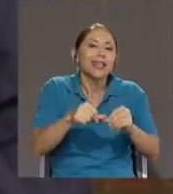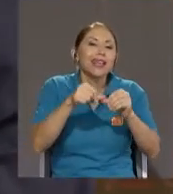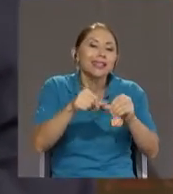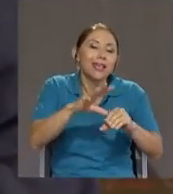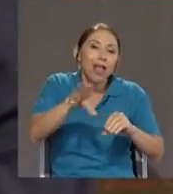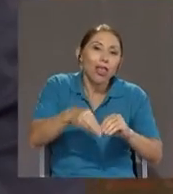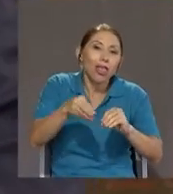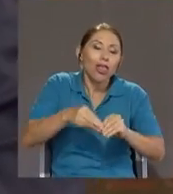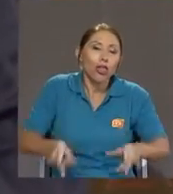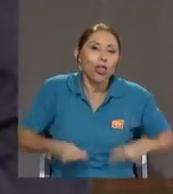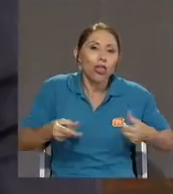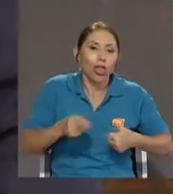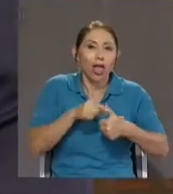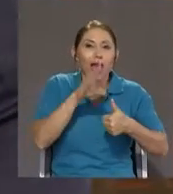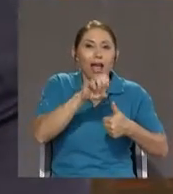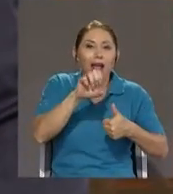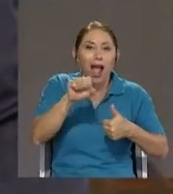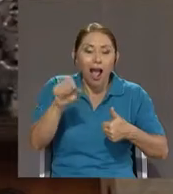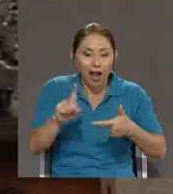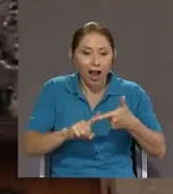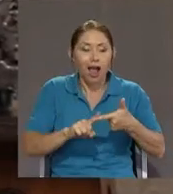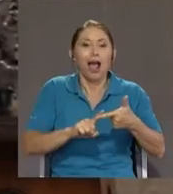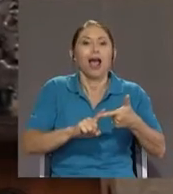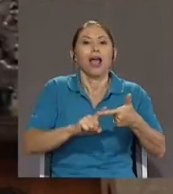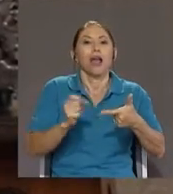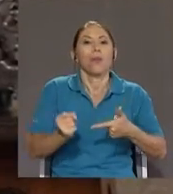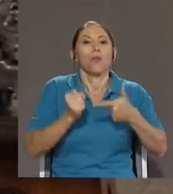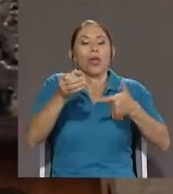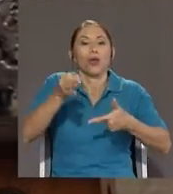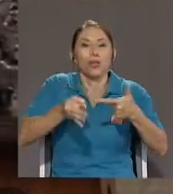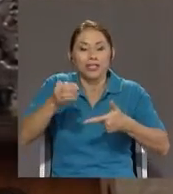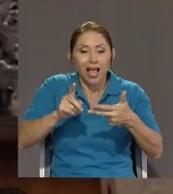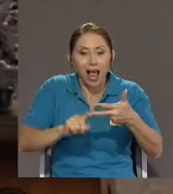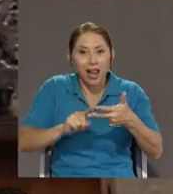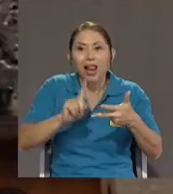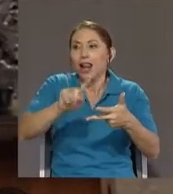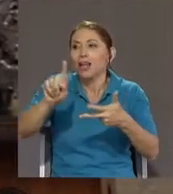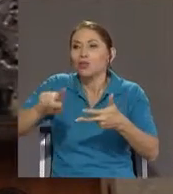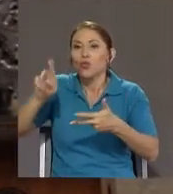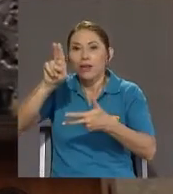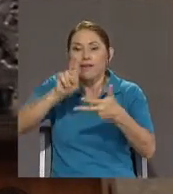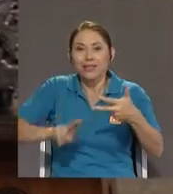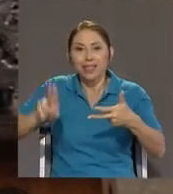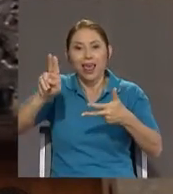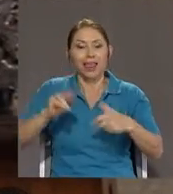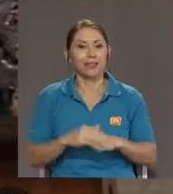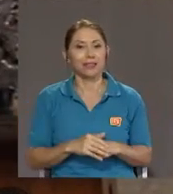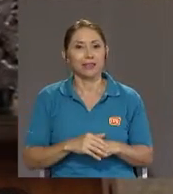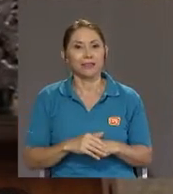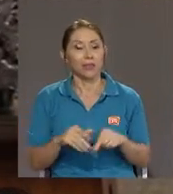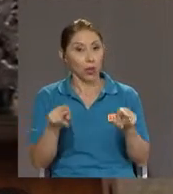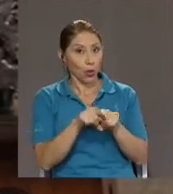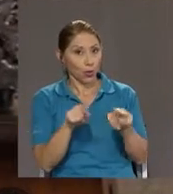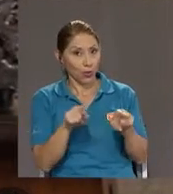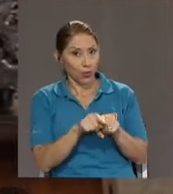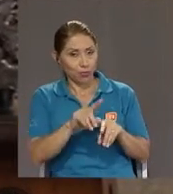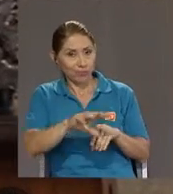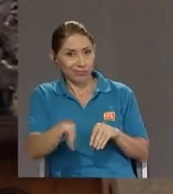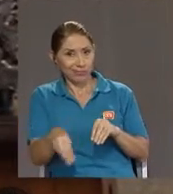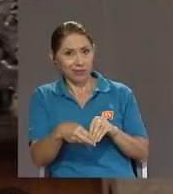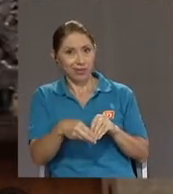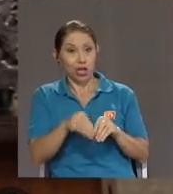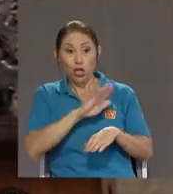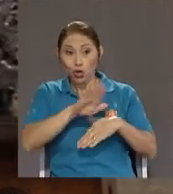las universidades. Y hay muchas más. Otra nota de pie de página, don Fernando, que es todas estas